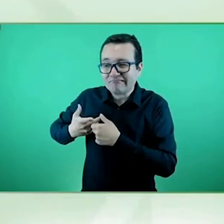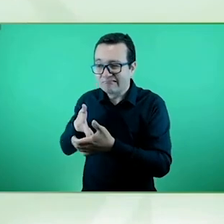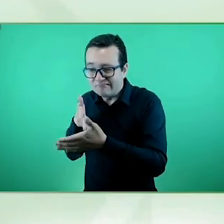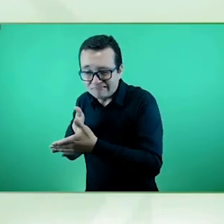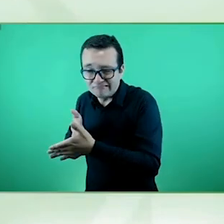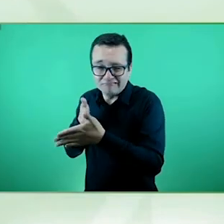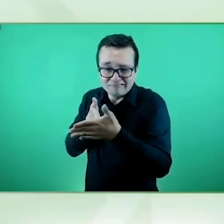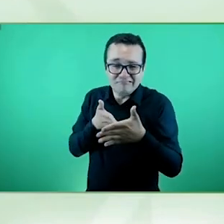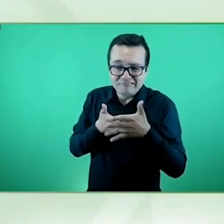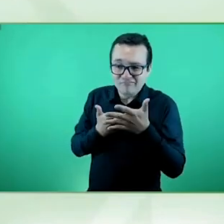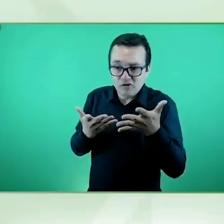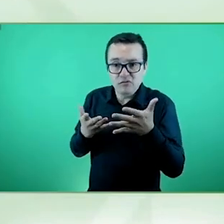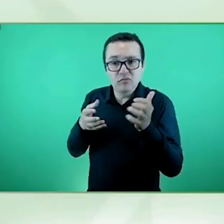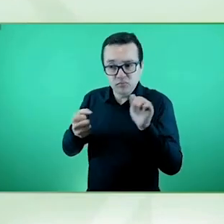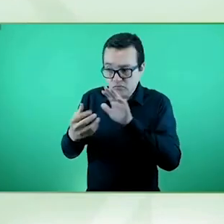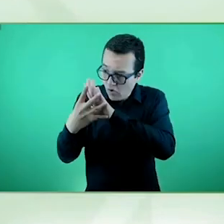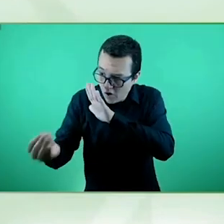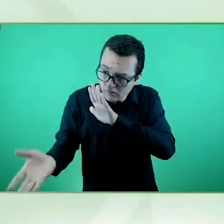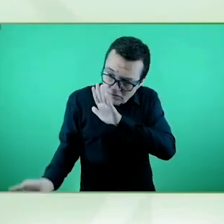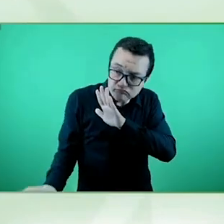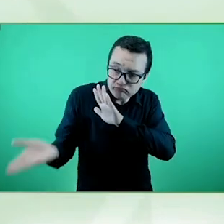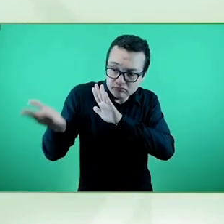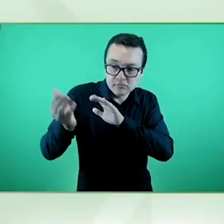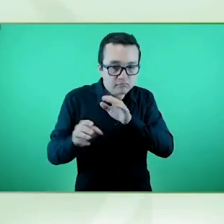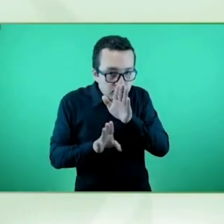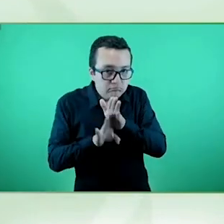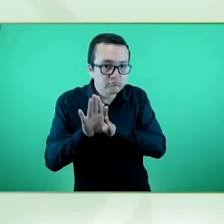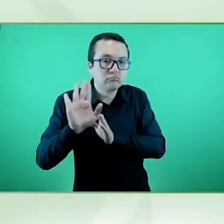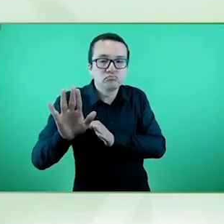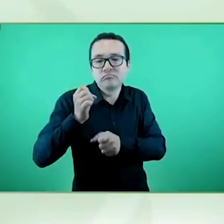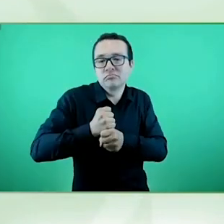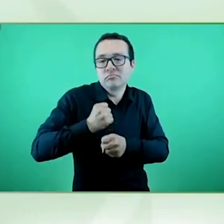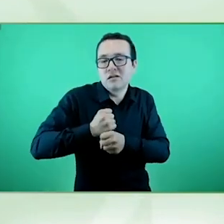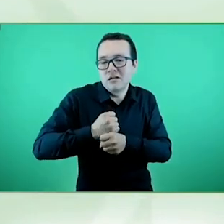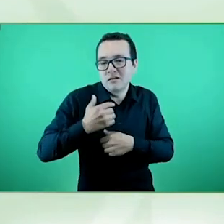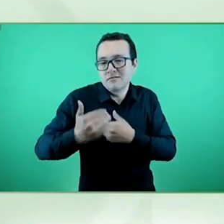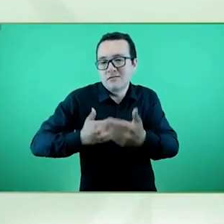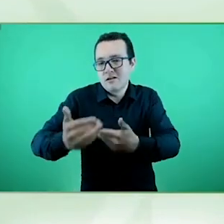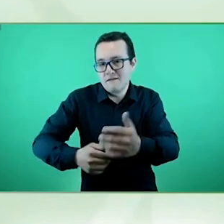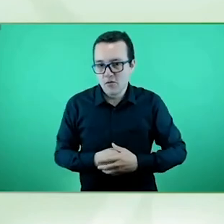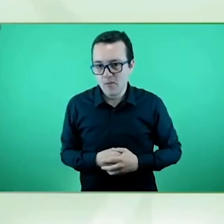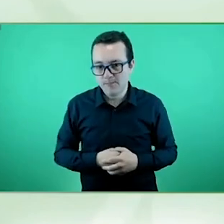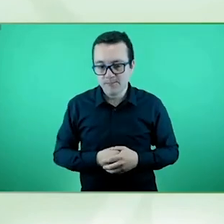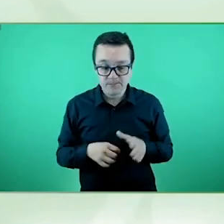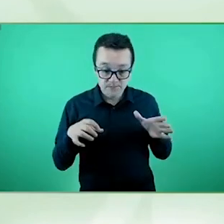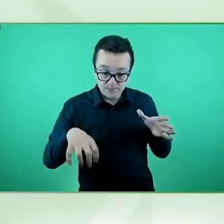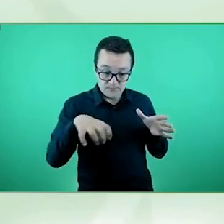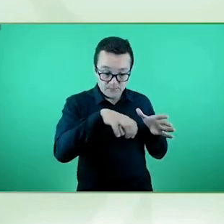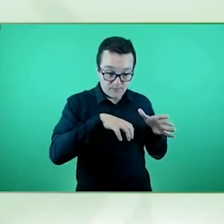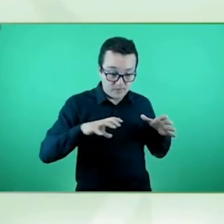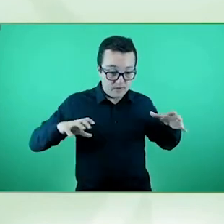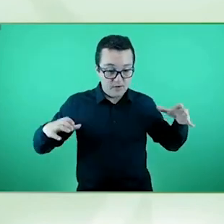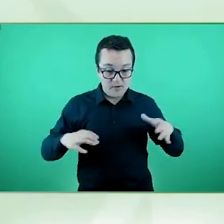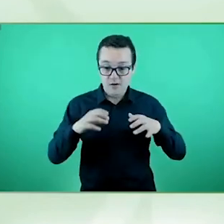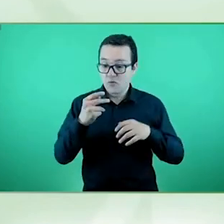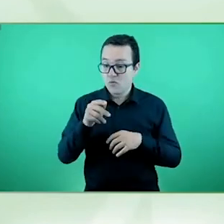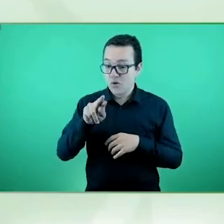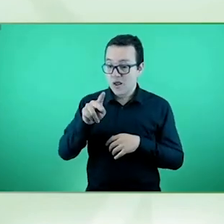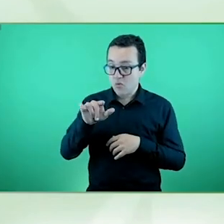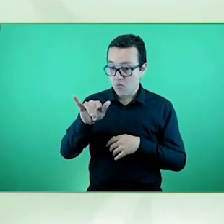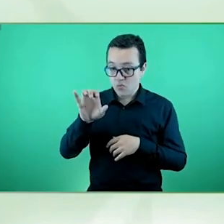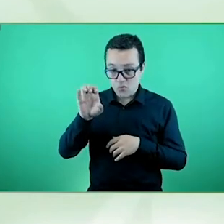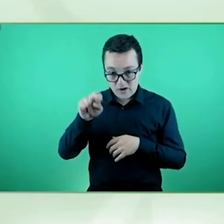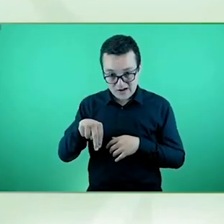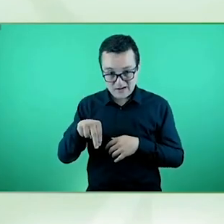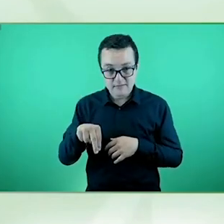desarrollar un trabajo. La cooperativa de trabajo Kugunewen se encuentra en su etapa final de